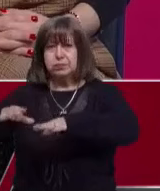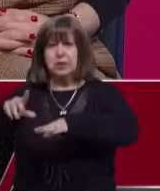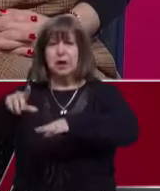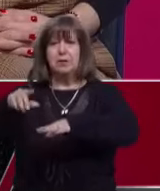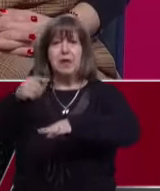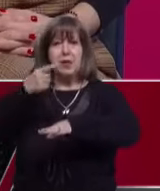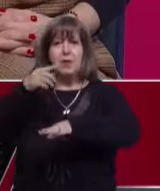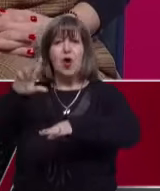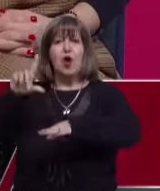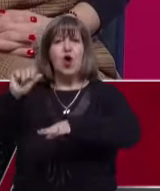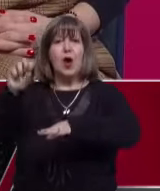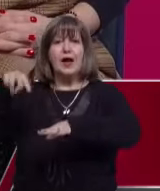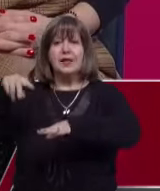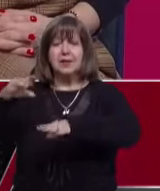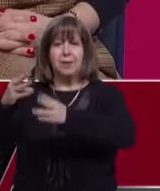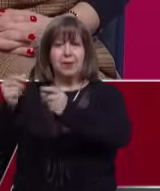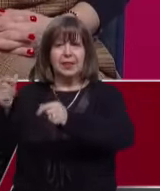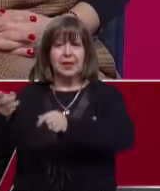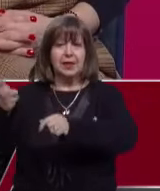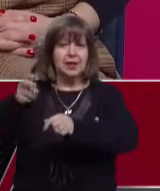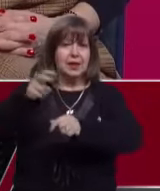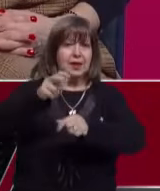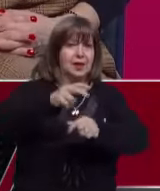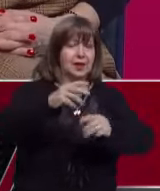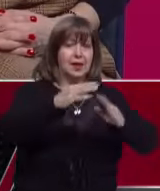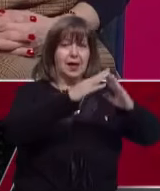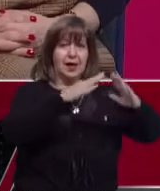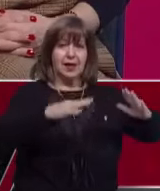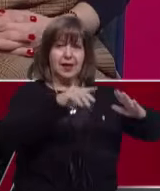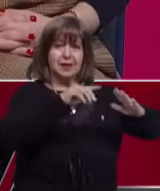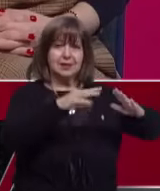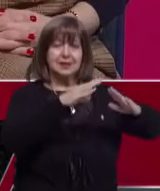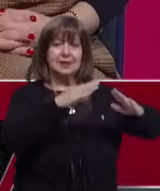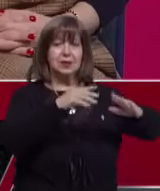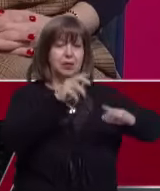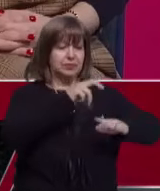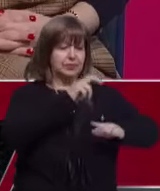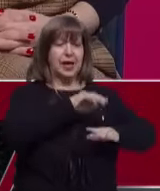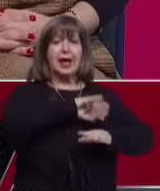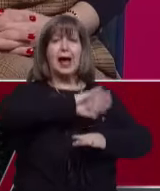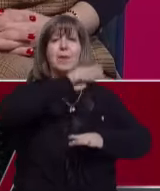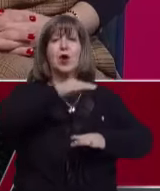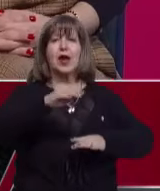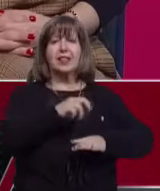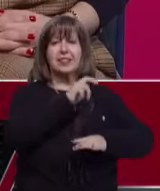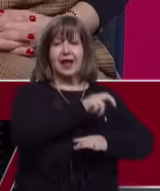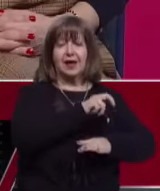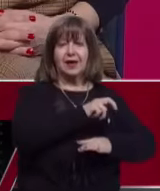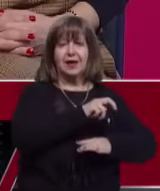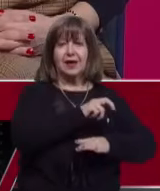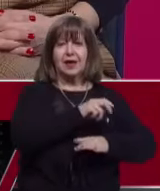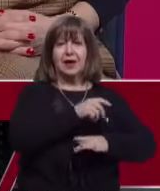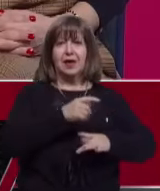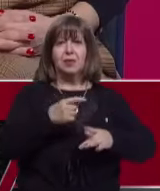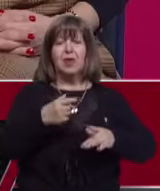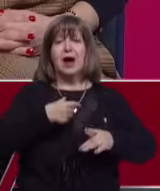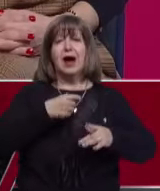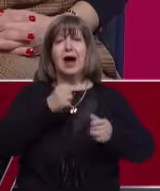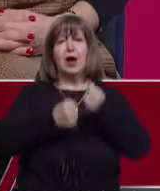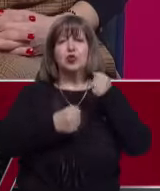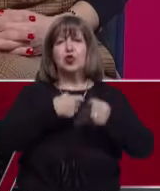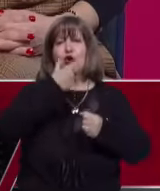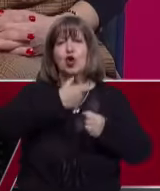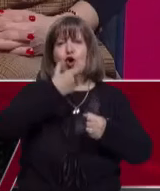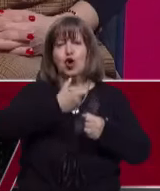oan lo vuelven a tener el rastro de lon en la tapera lo vuelven a tener en la camioneta y lo vuelven a corroborar en el auto rojo que se